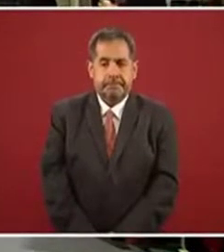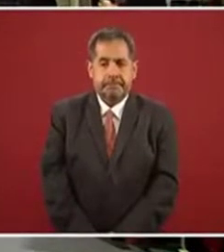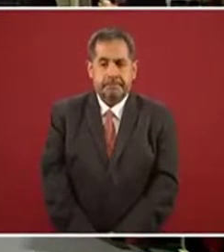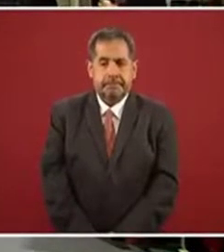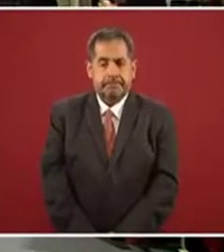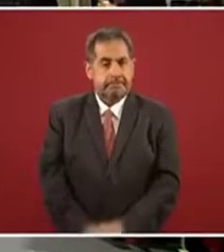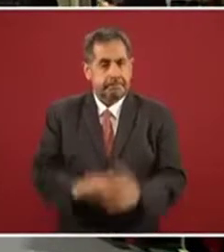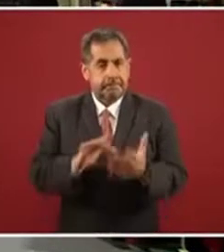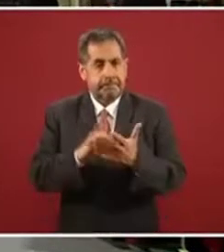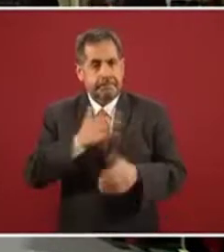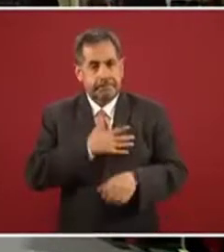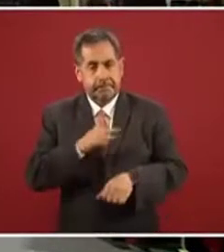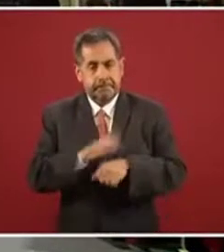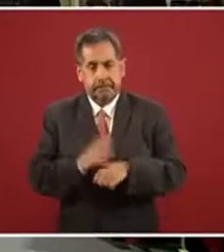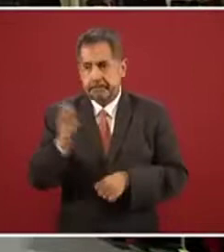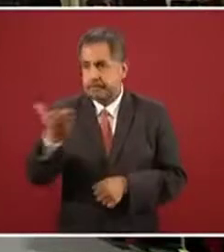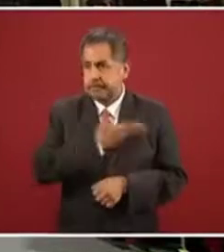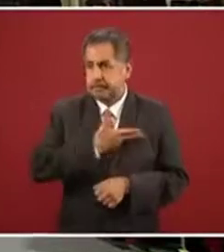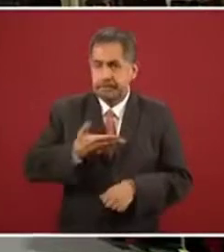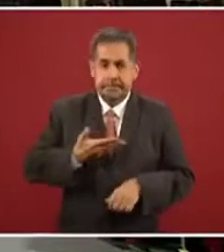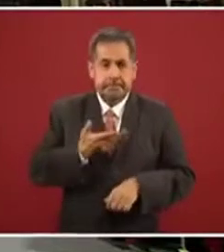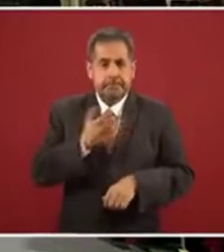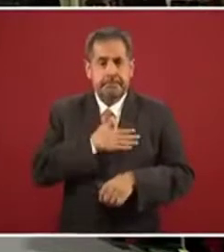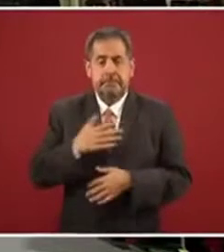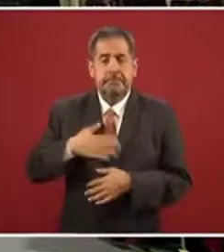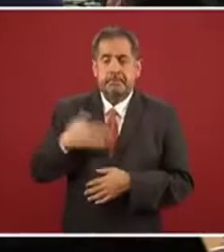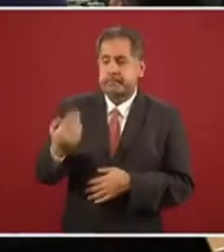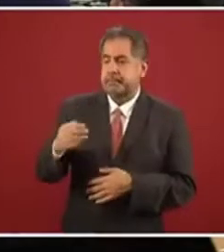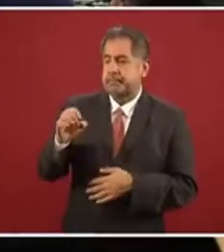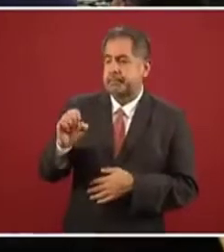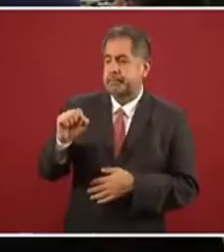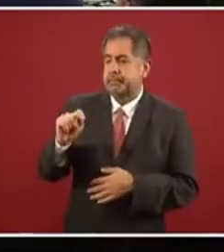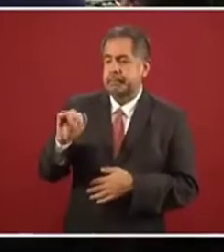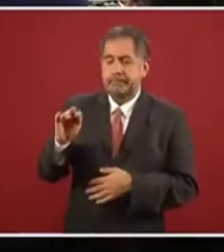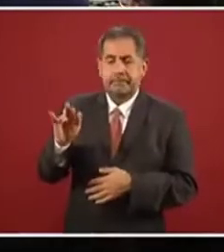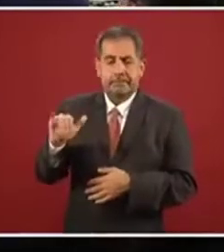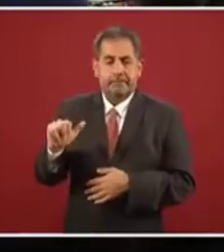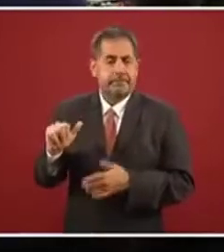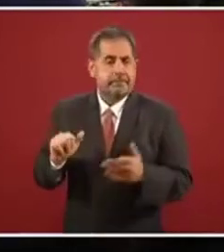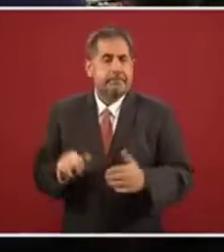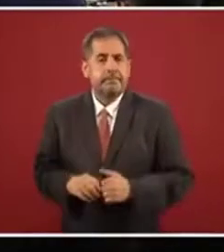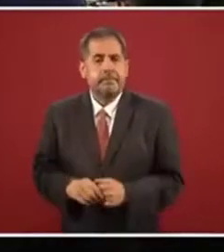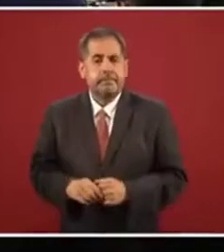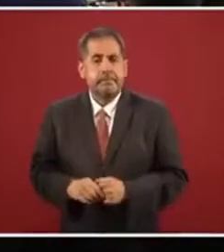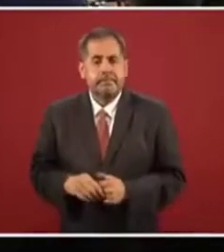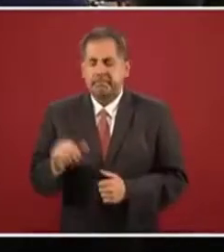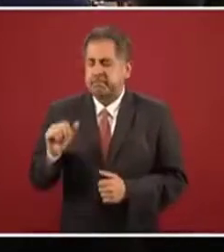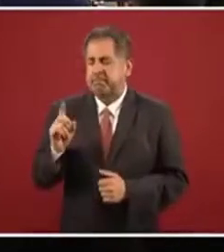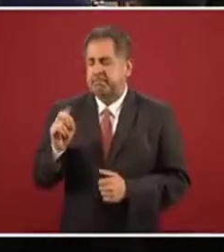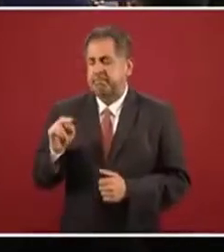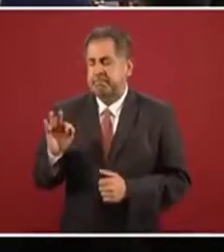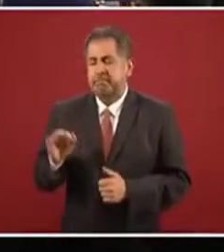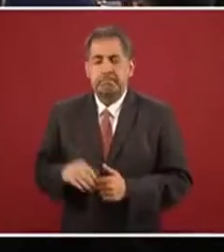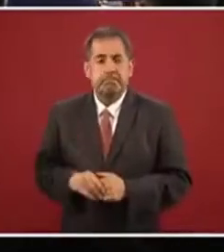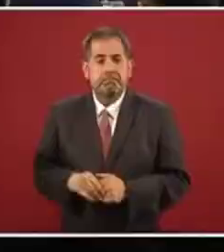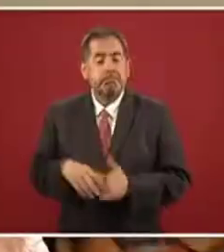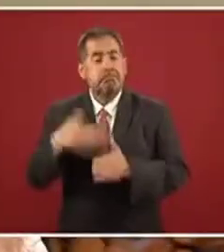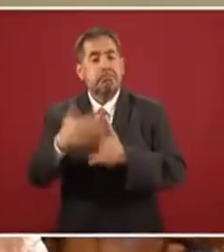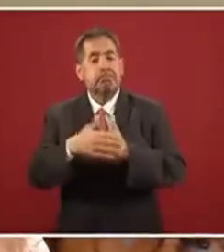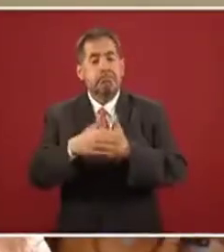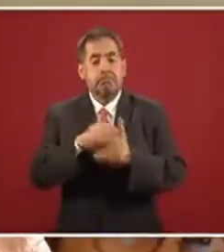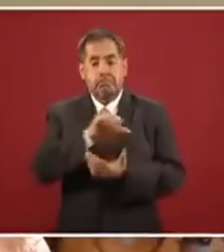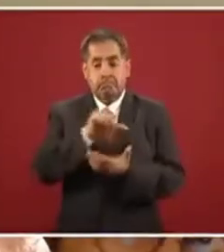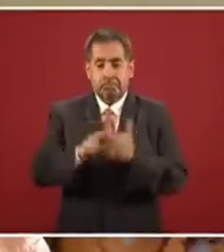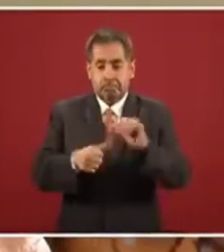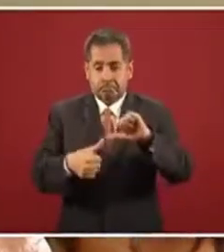Gracias, canciller. Buenos días, presidente. Estefanía Ochoa, de ADN 40. Saber cuántos recursos serán dispersados a Centroamérica el próximo año